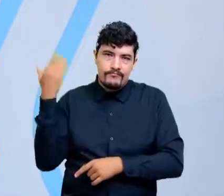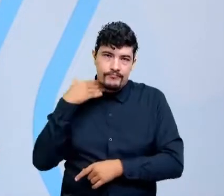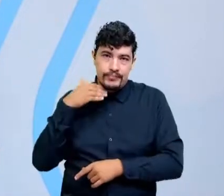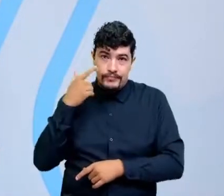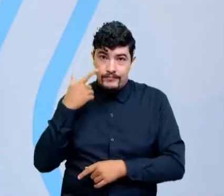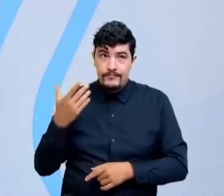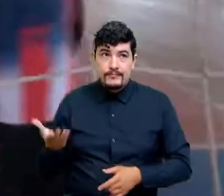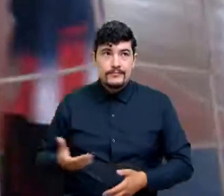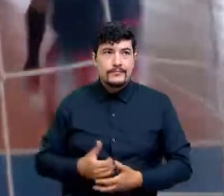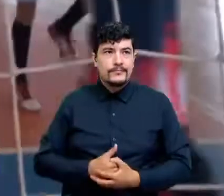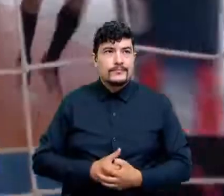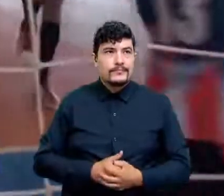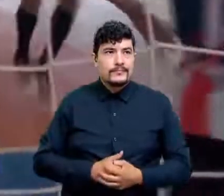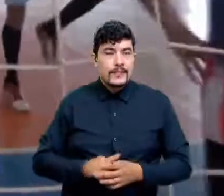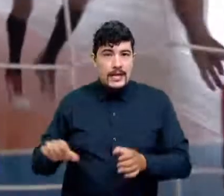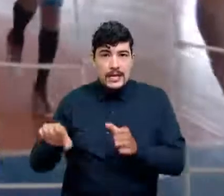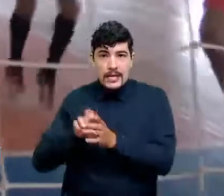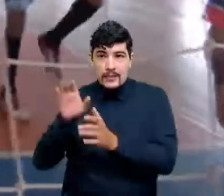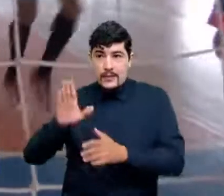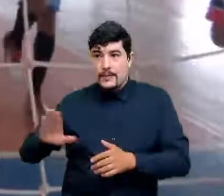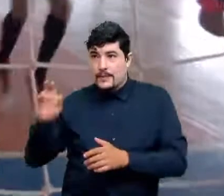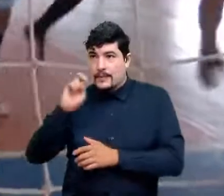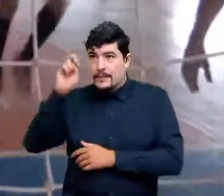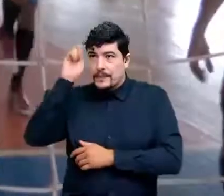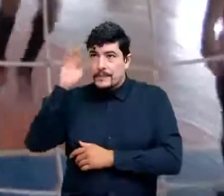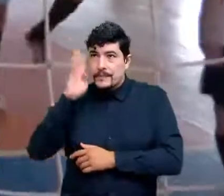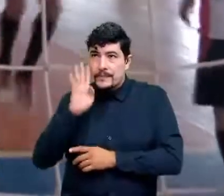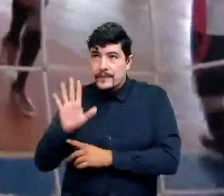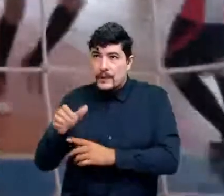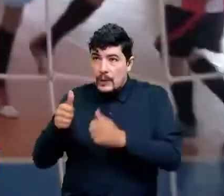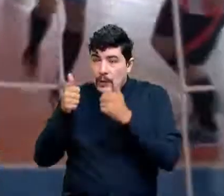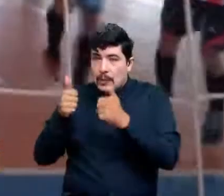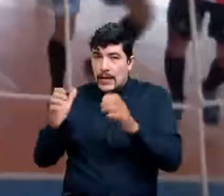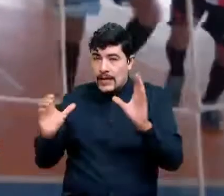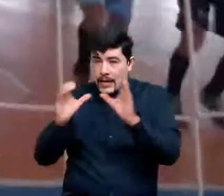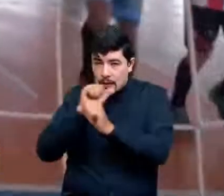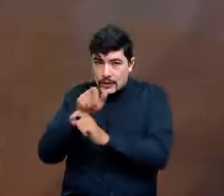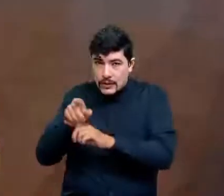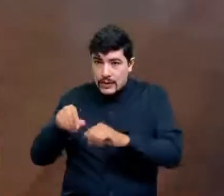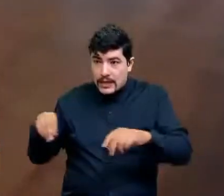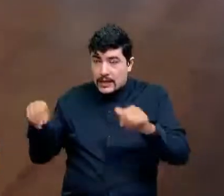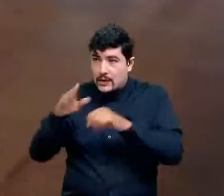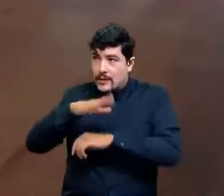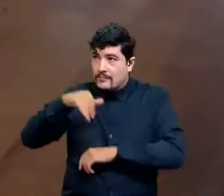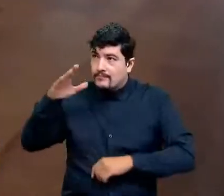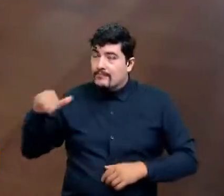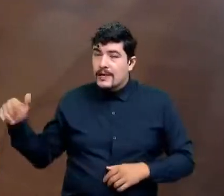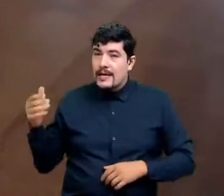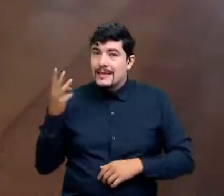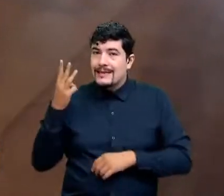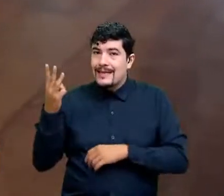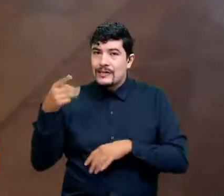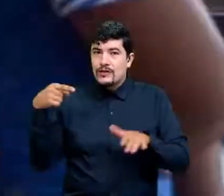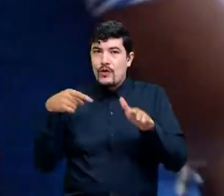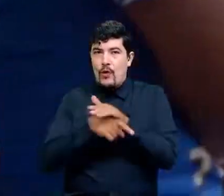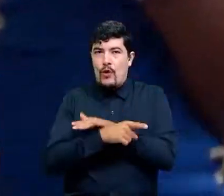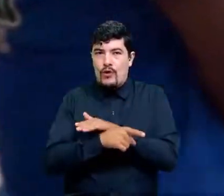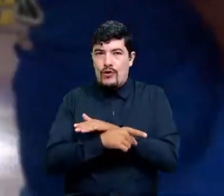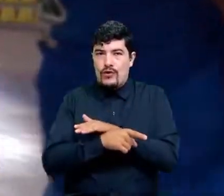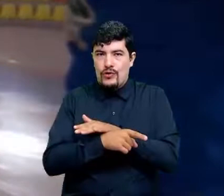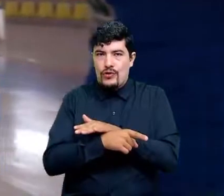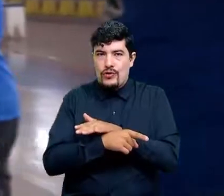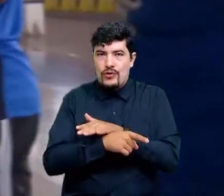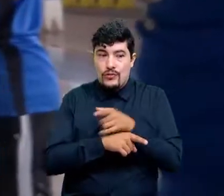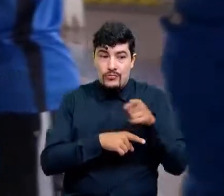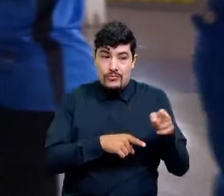Viboral. El equipo norte santandereano no tuvo una buena noche en territorio antioqueño. Tres goles del conjunto paisa sepultaron las opciones de victoria